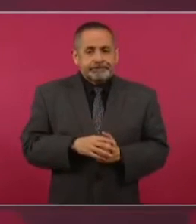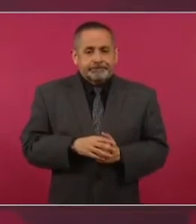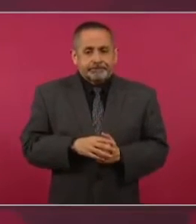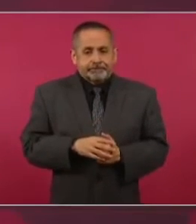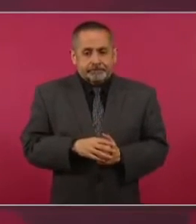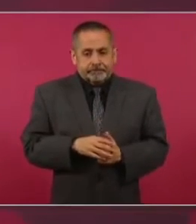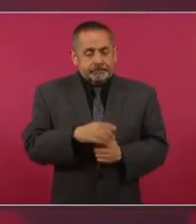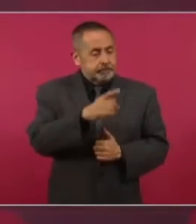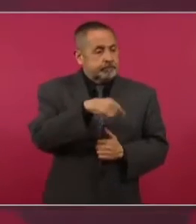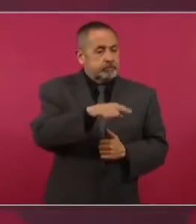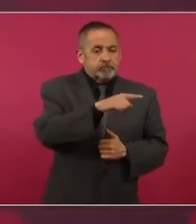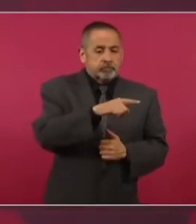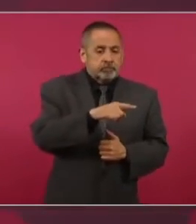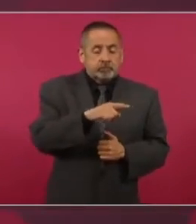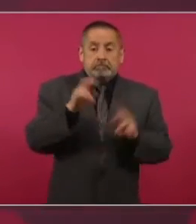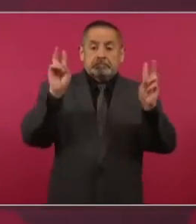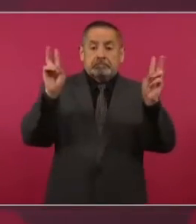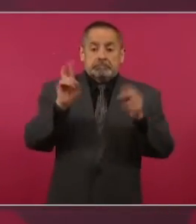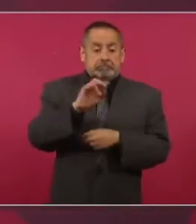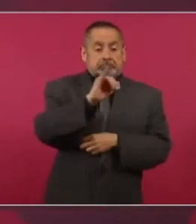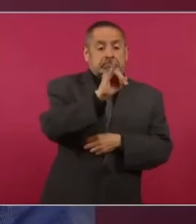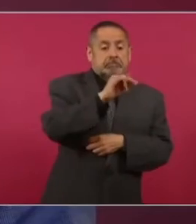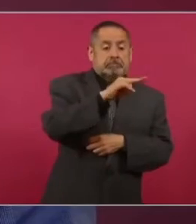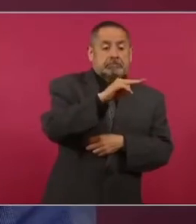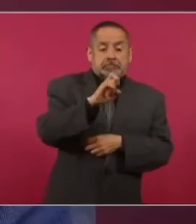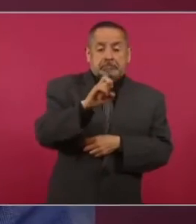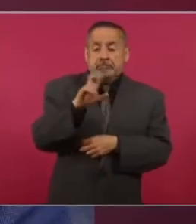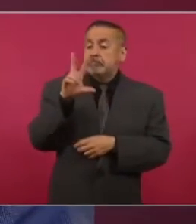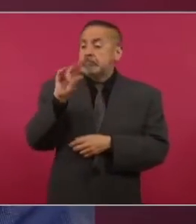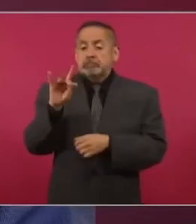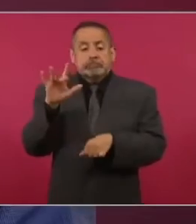consigna de el INE no se toca,